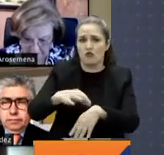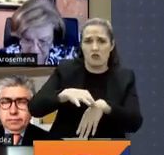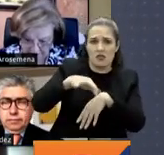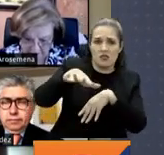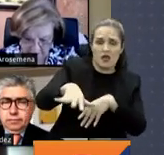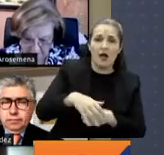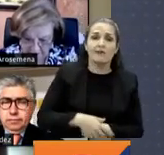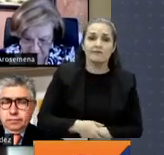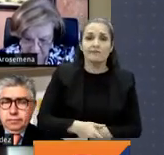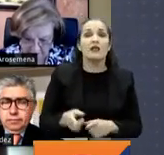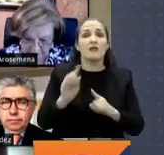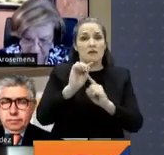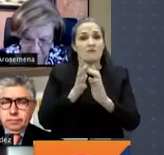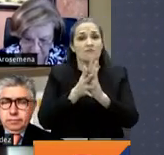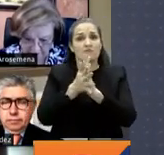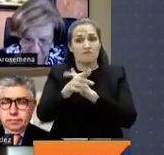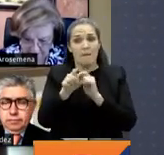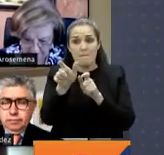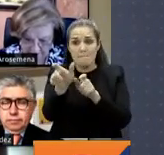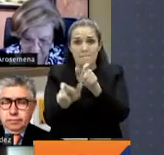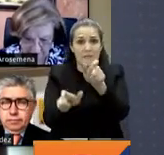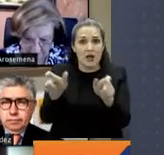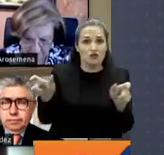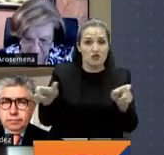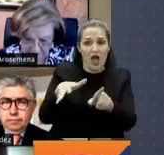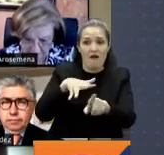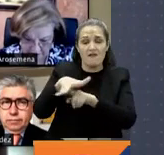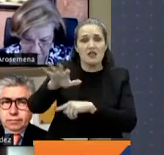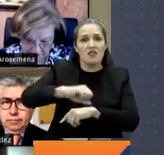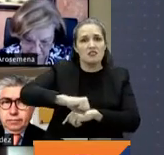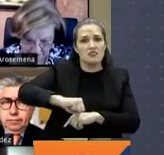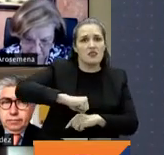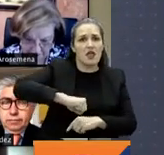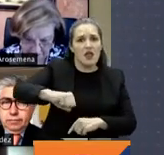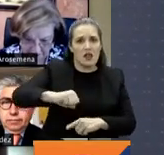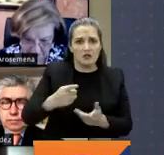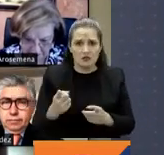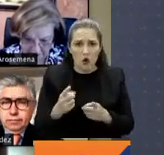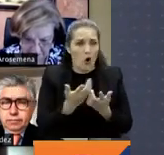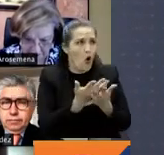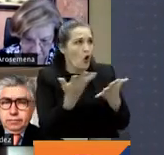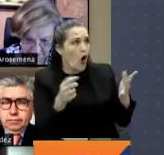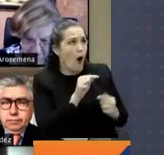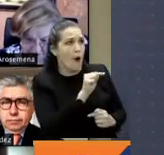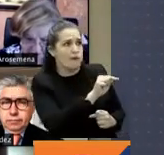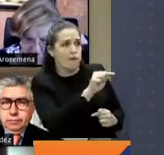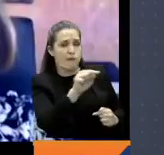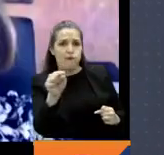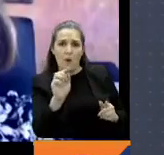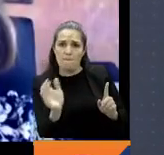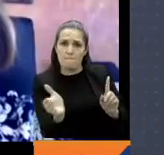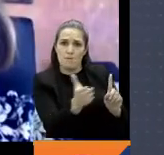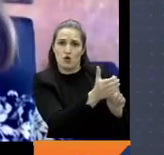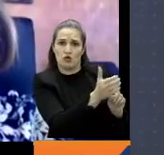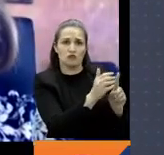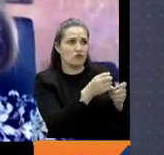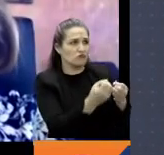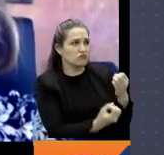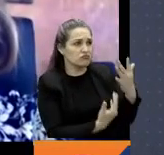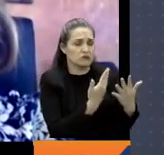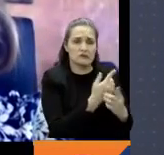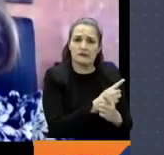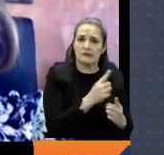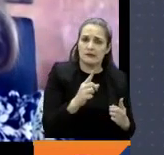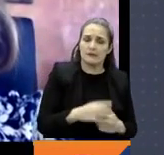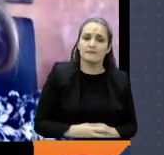afectaciones a derechos fundamentales de terceros, a bienes públicos y privados protegidos en el contexto de las protestas. La Comisión ha señalado